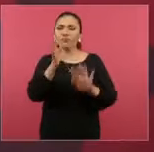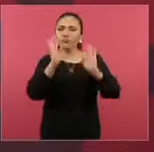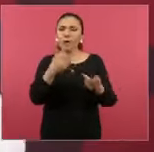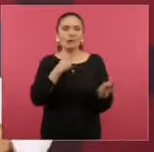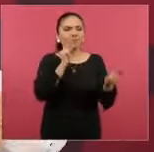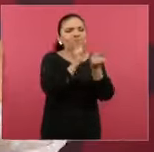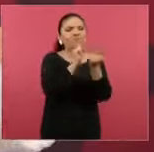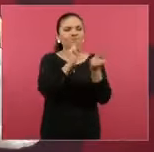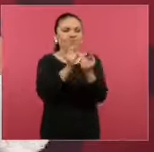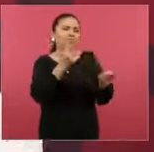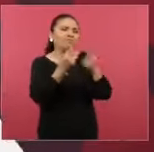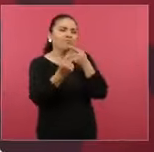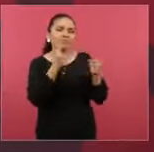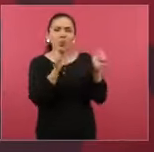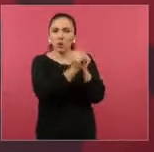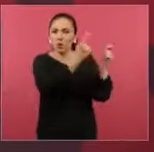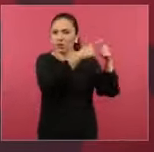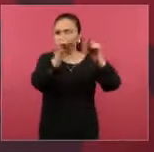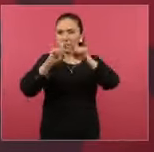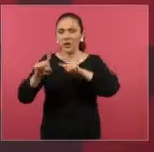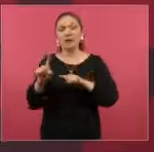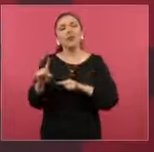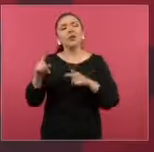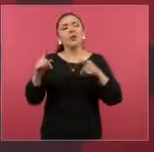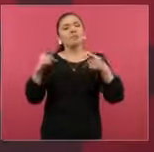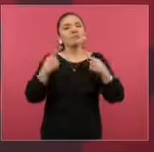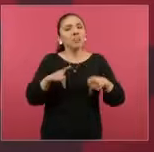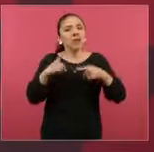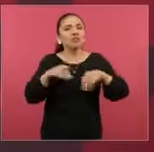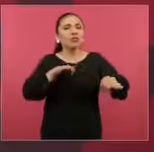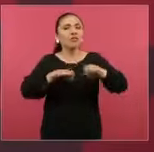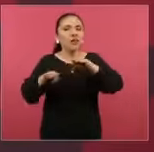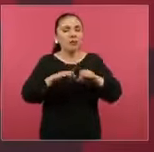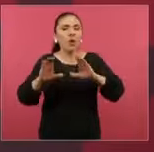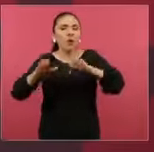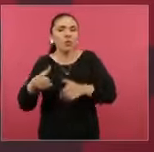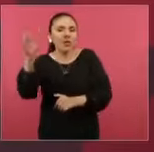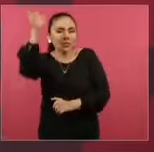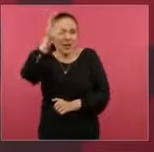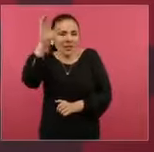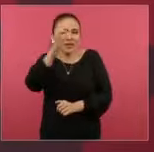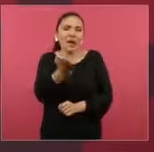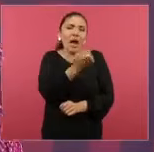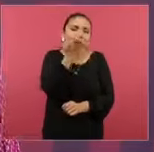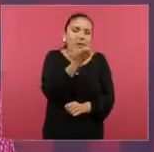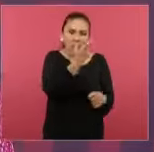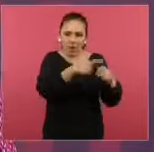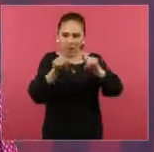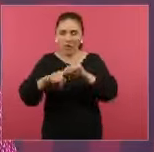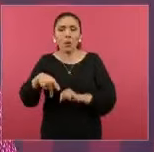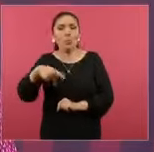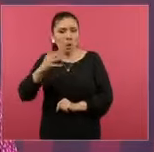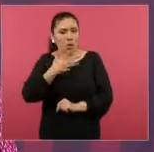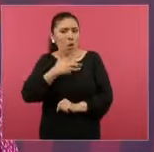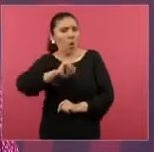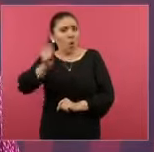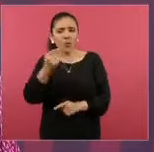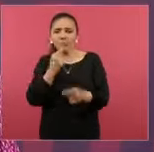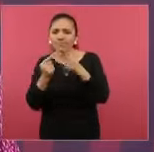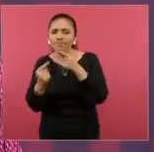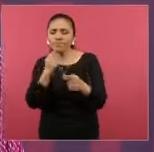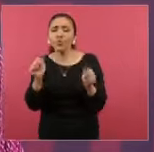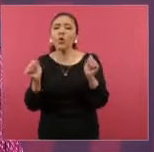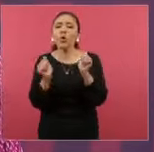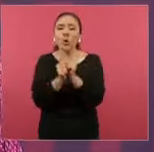muchas pláticas con muchos integrantes de las comunidades científicas, escolares y demás, pero hubo unas pláticas y diálogos que se